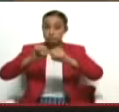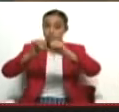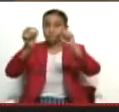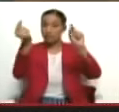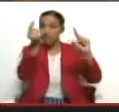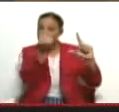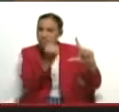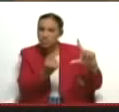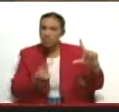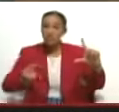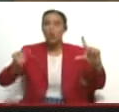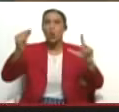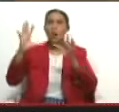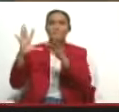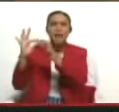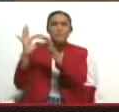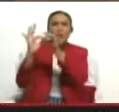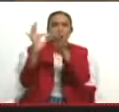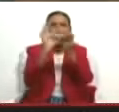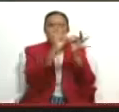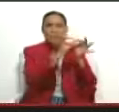secuenciada por favor